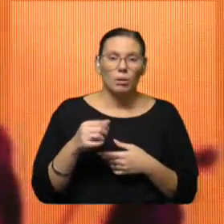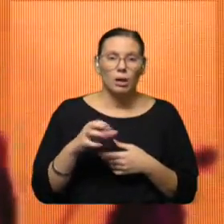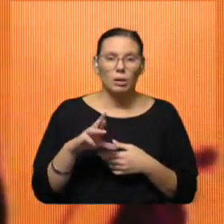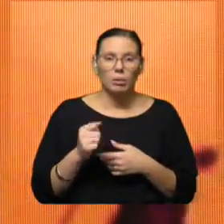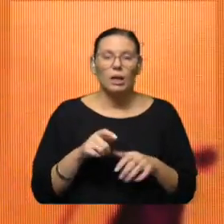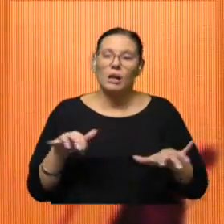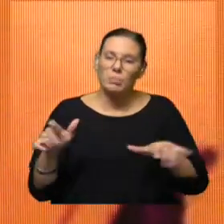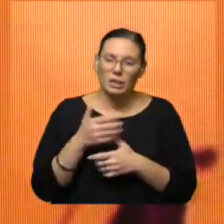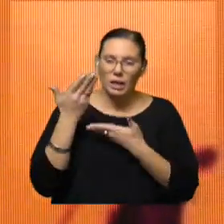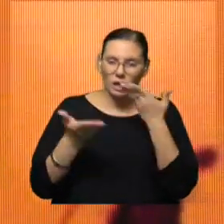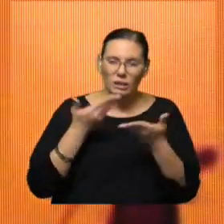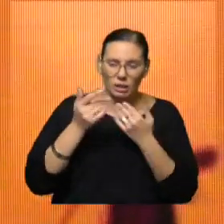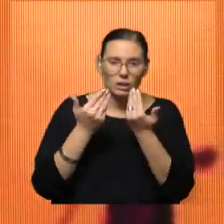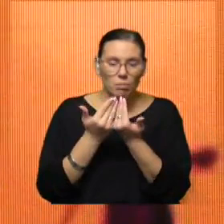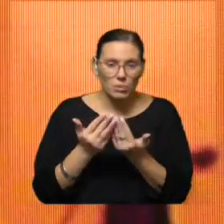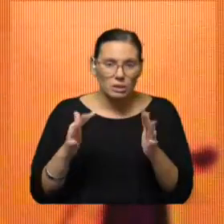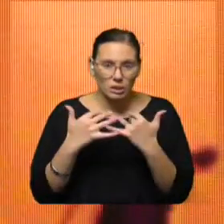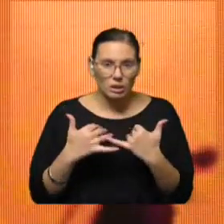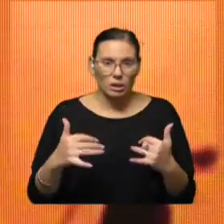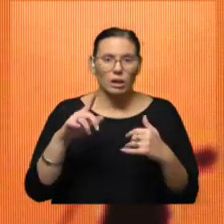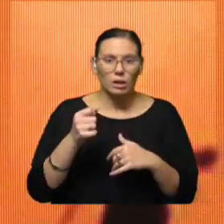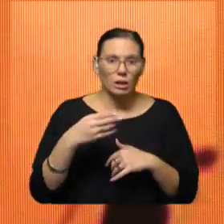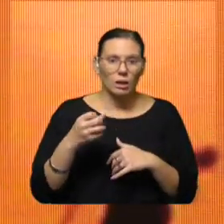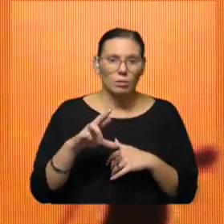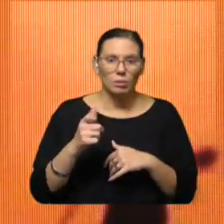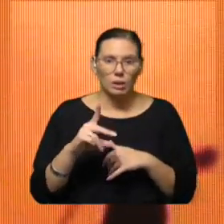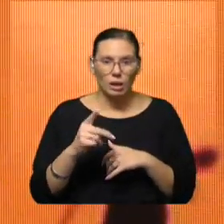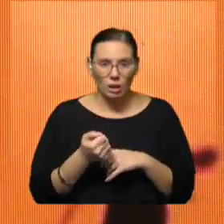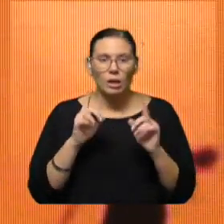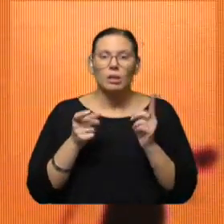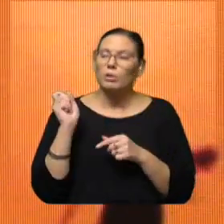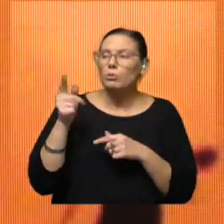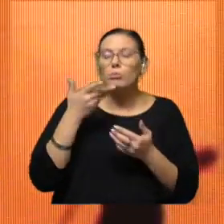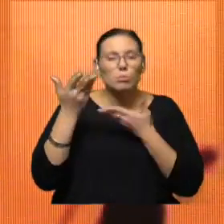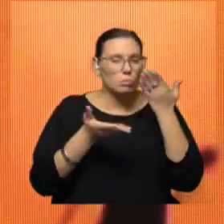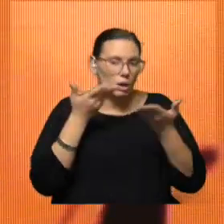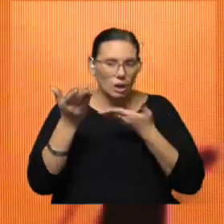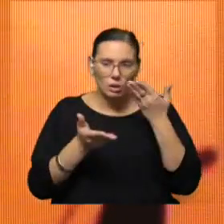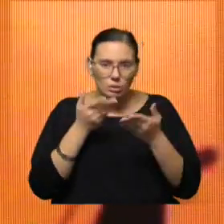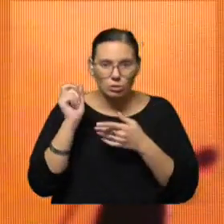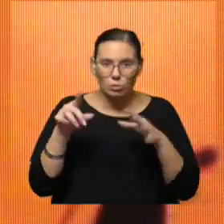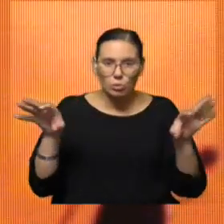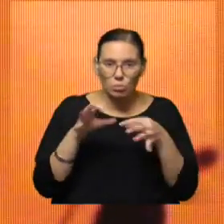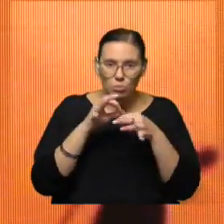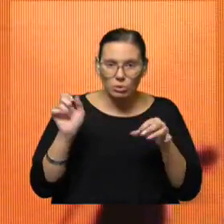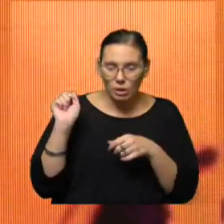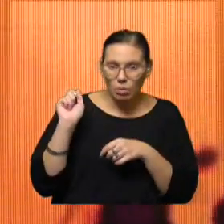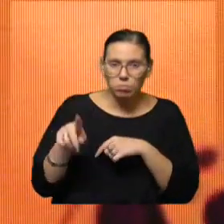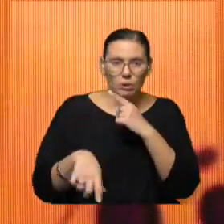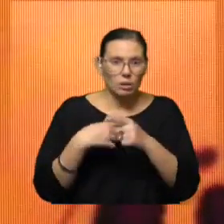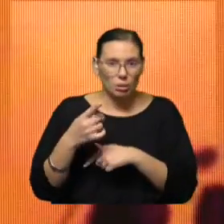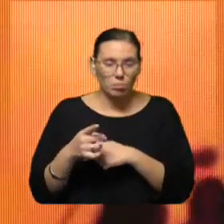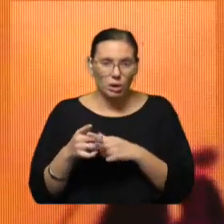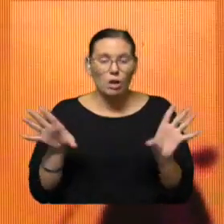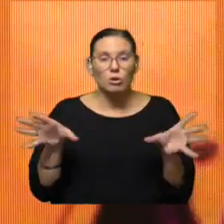uruguaya también. Y va a estar abriendo el show Mariana Labrada Cari, también con sus canciones y su música propia. Y después voy a estar todo